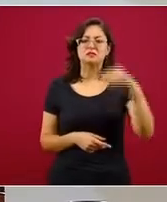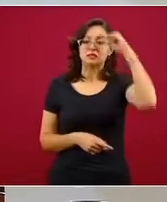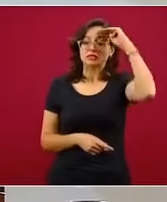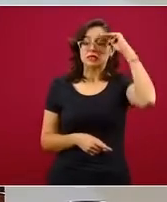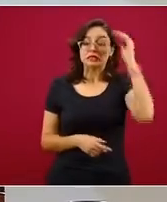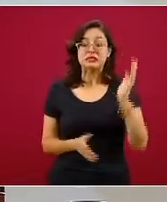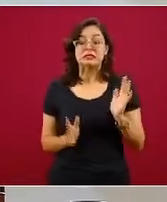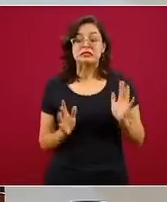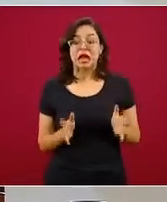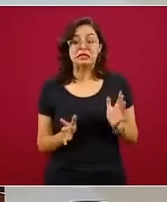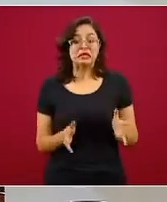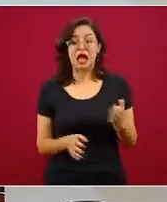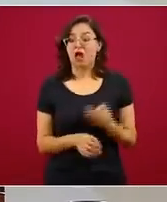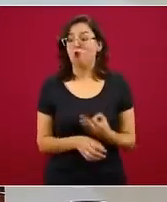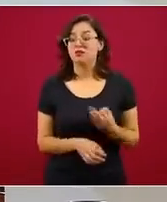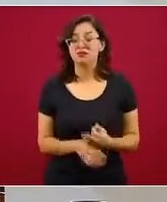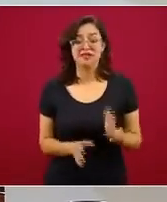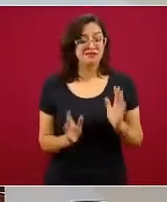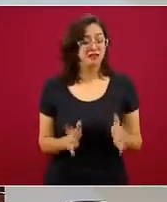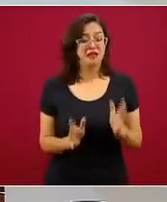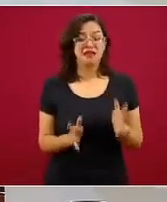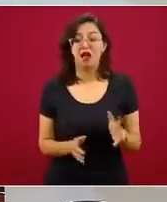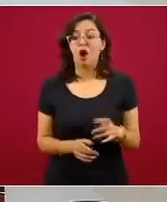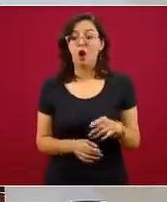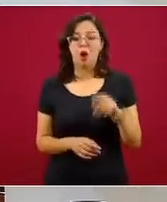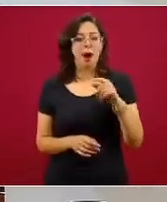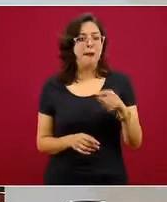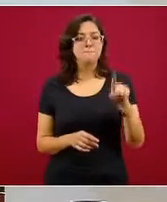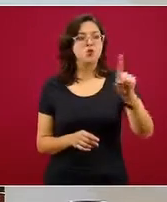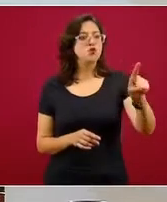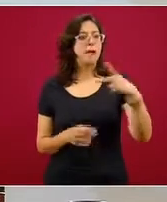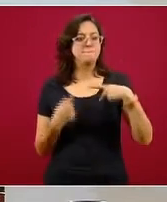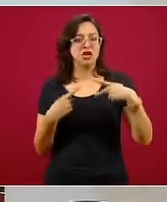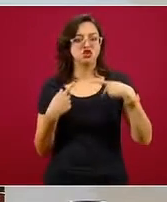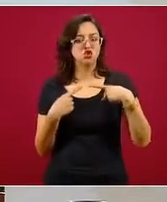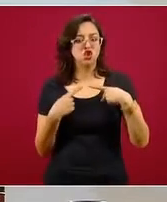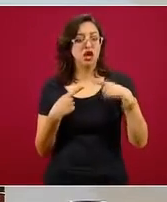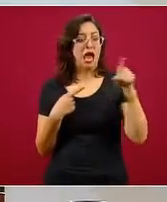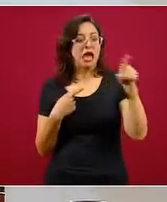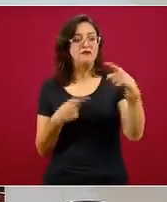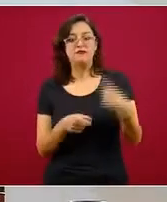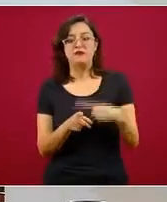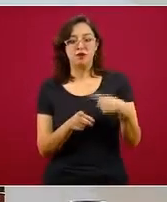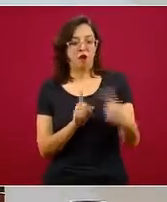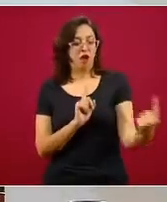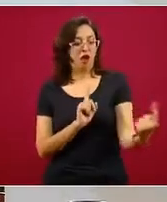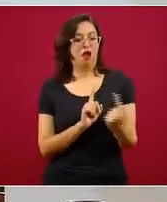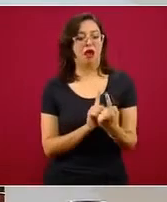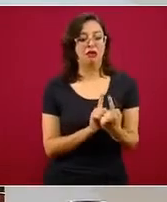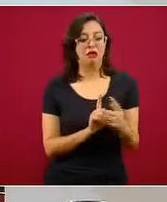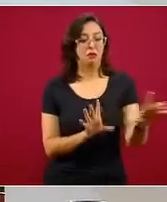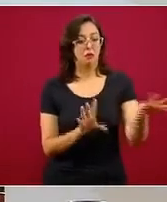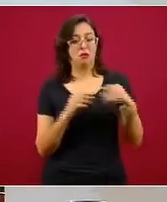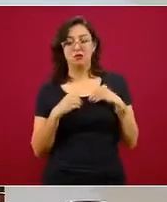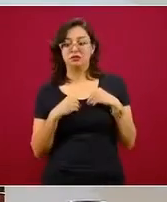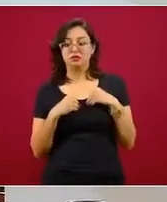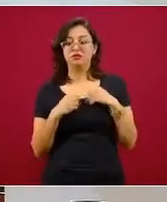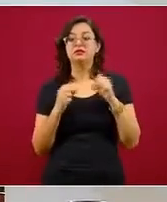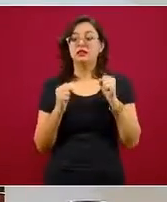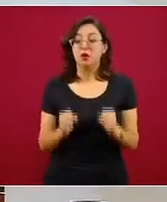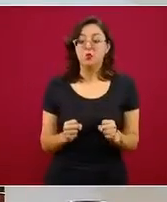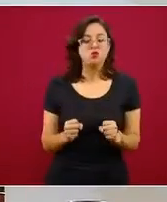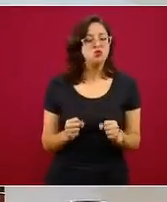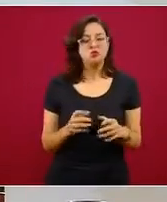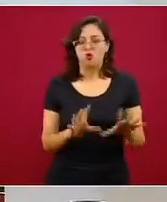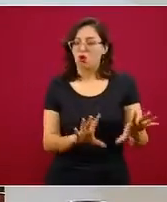prueba ya, porque acaba de estar expuesta una persona con COVID. Seguramente han oído esta